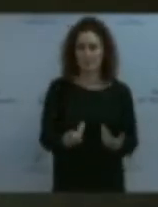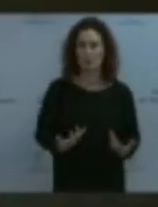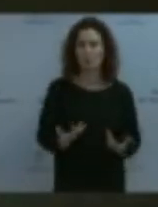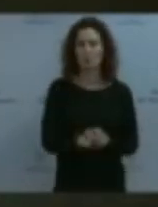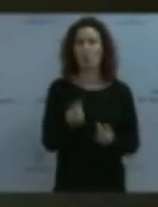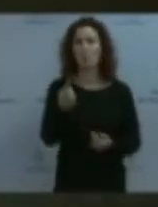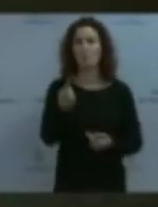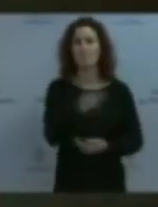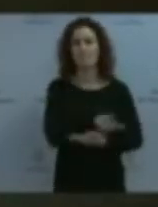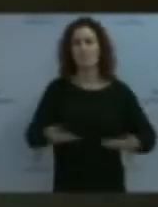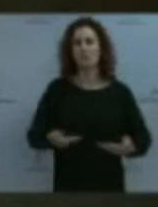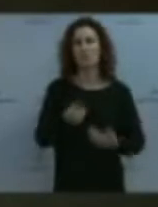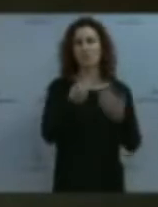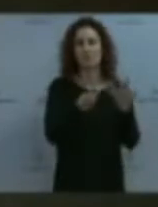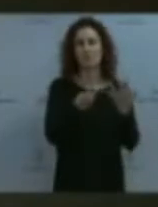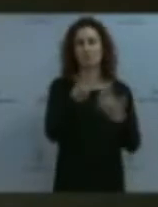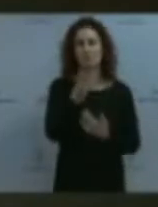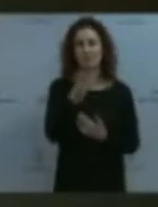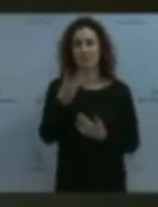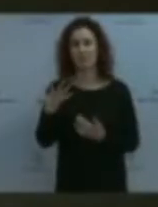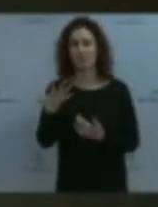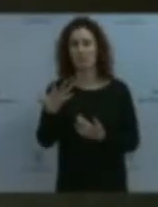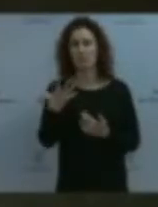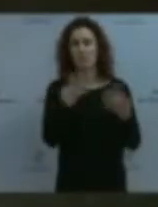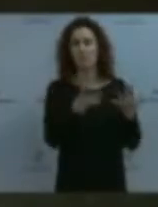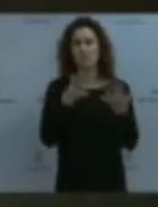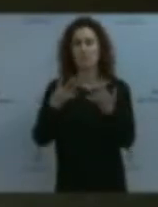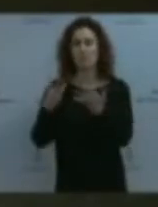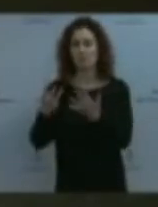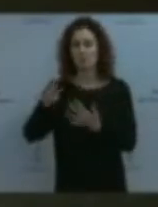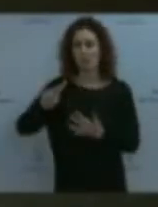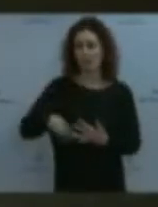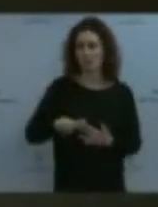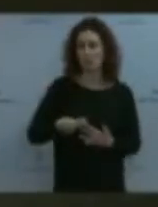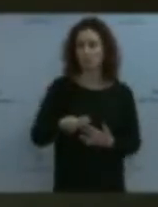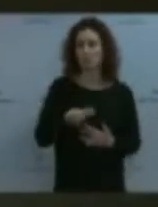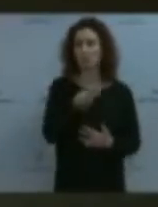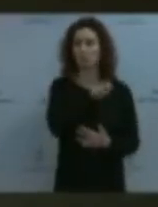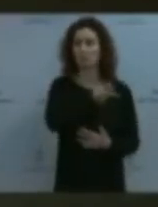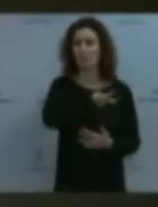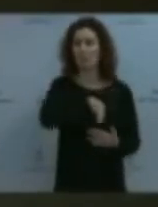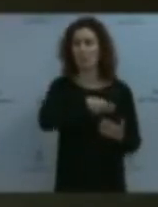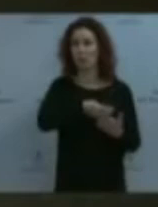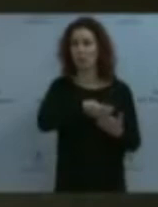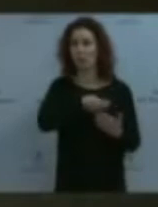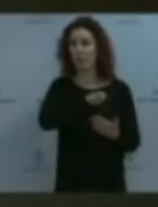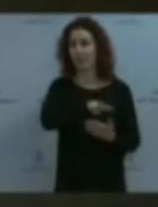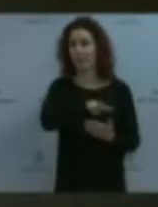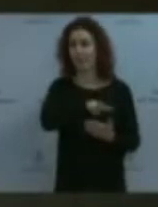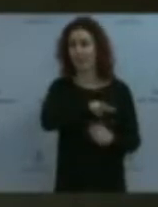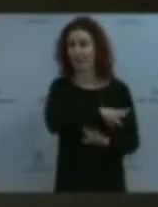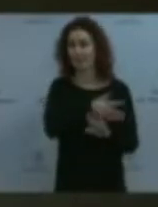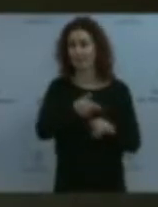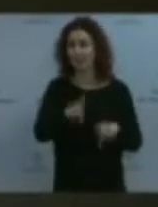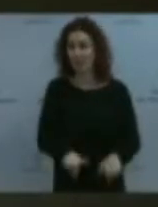1.735.998 euros que se han destinado desde 2012 hasta la fecha actual para su mantenimiento y conservación y seguridad se